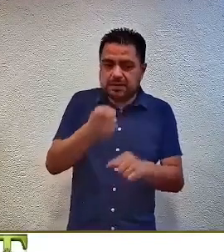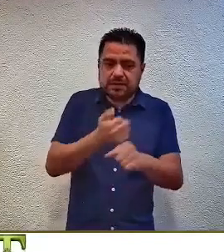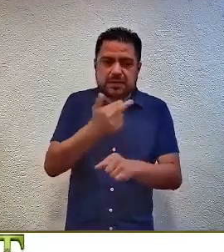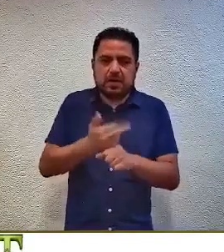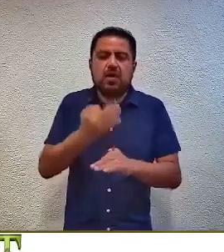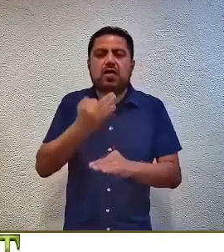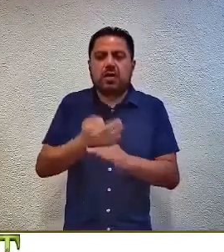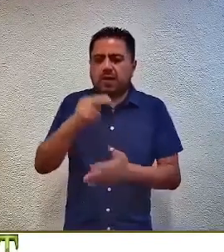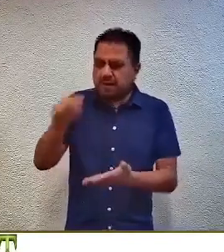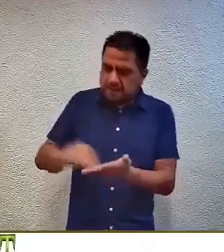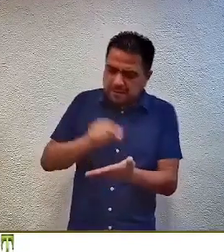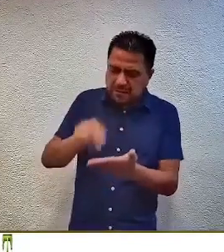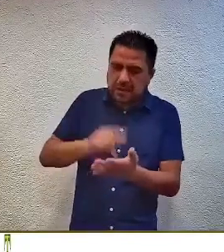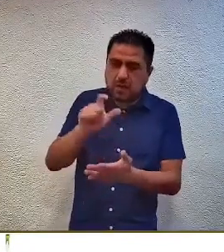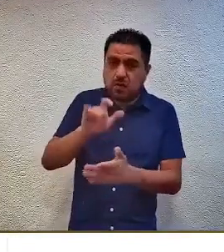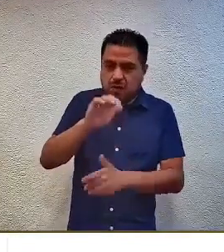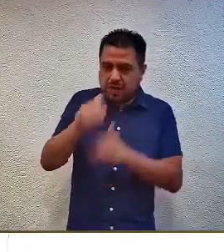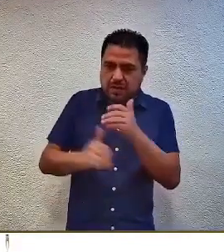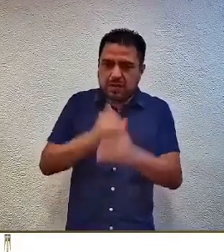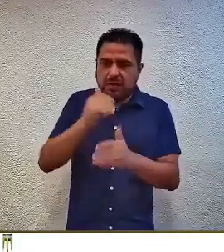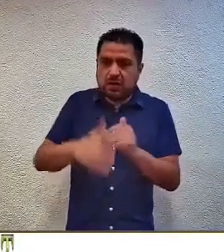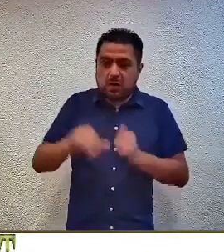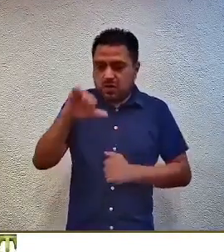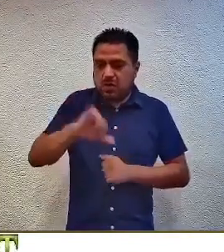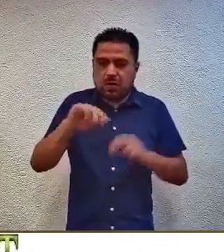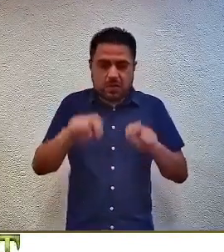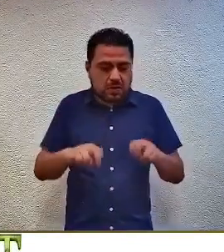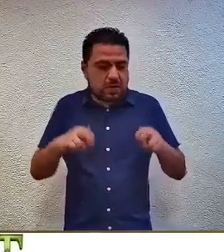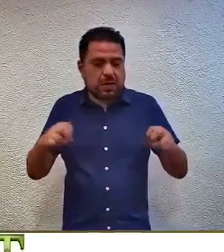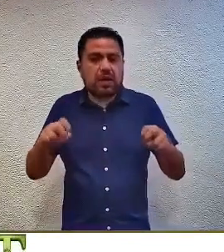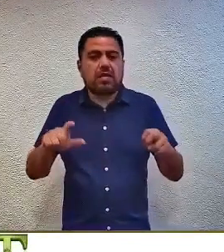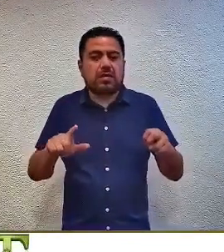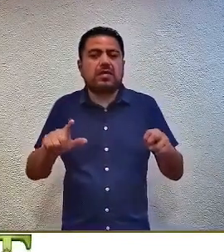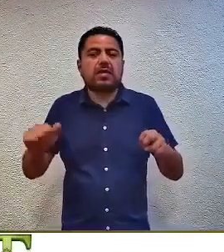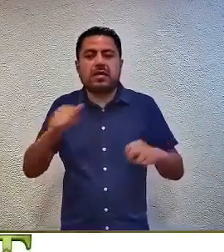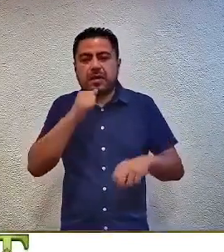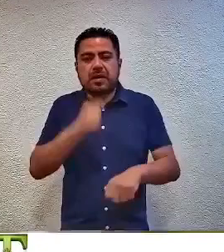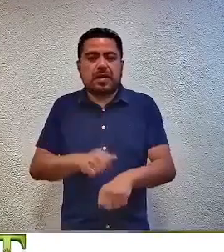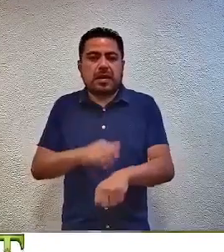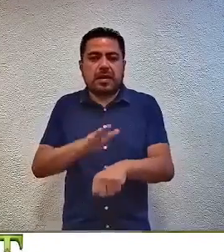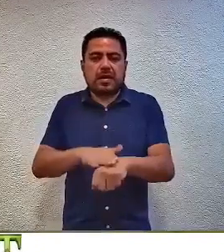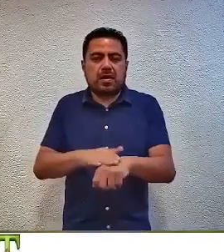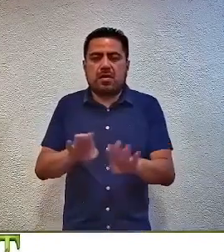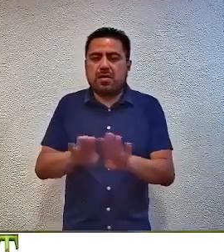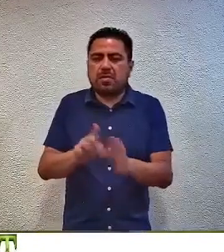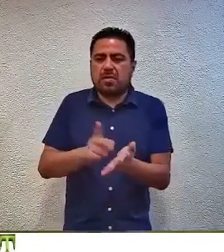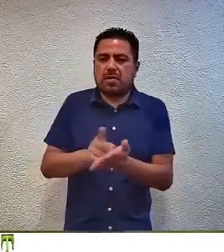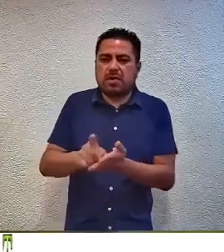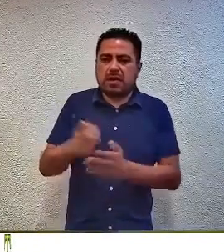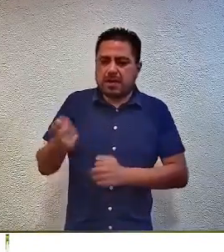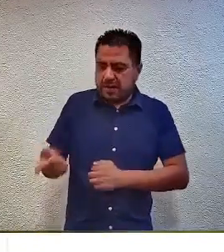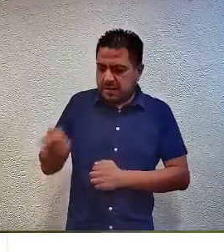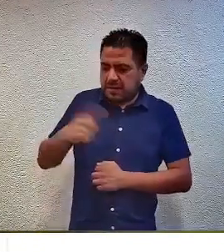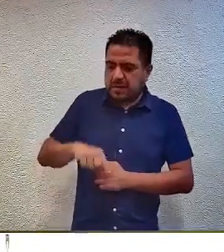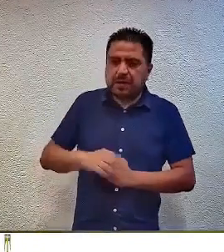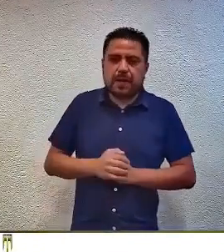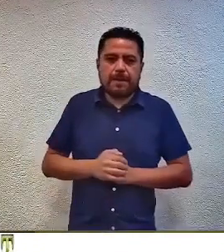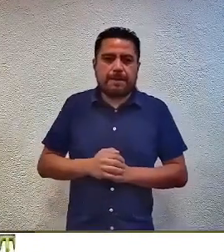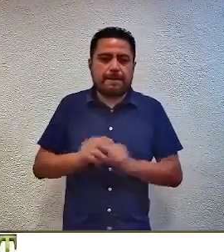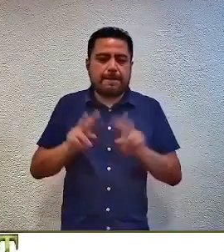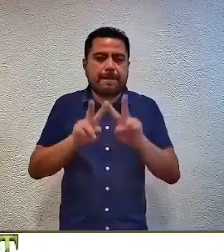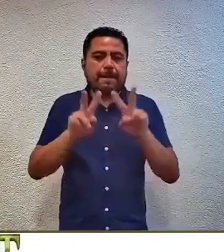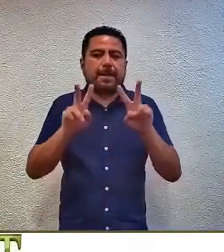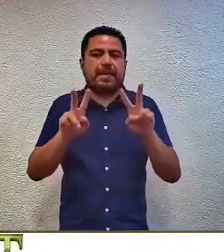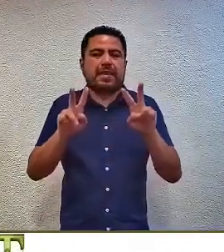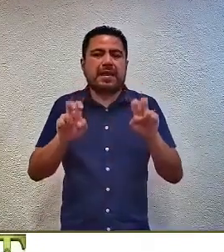las firmas a la conclusión de la presente sesión y, en consecuencia, notificarse como en derecho corresponda. El tercer y cuarto